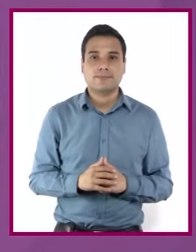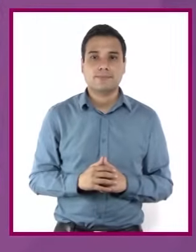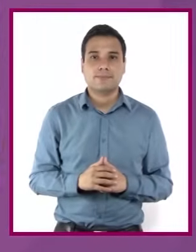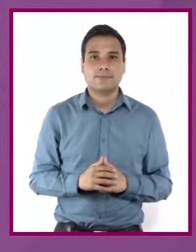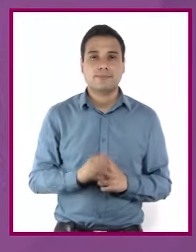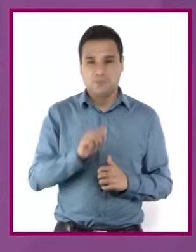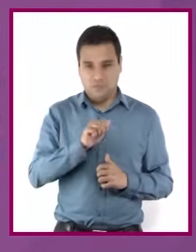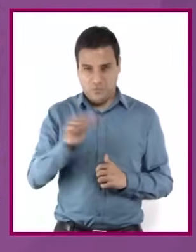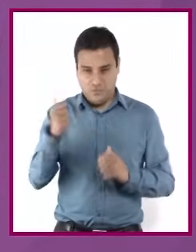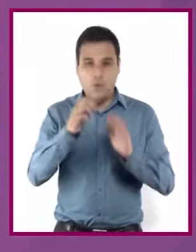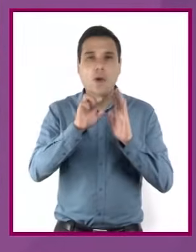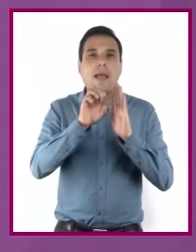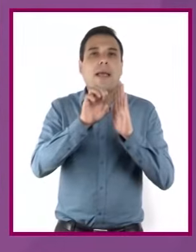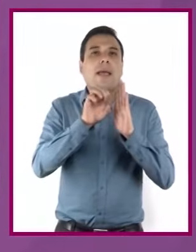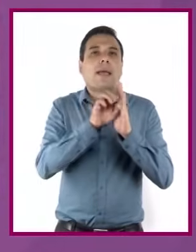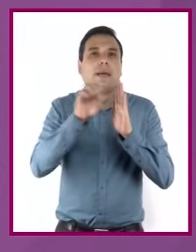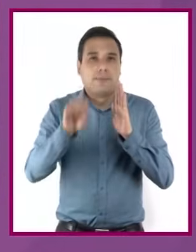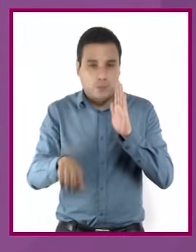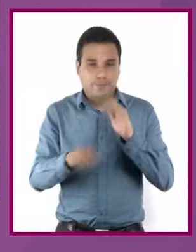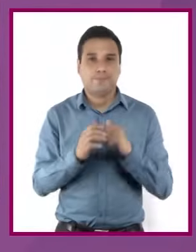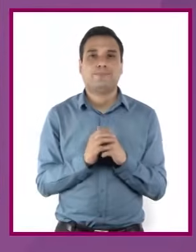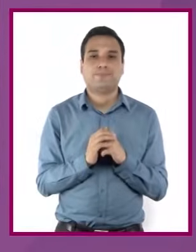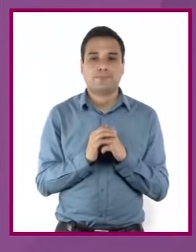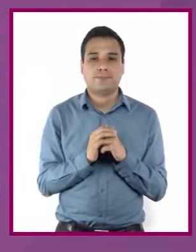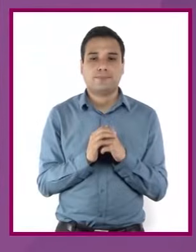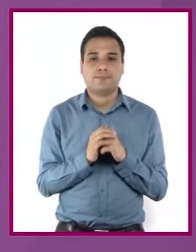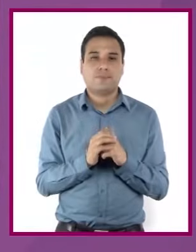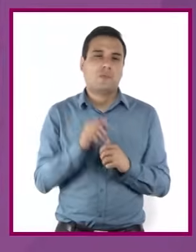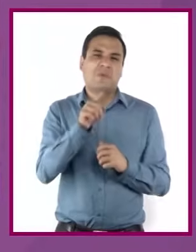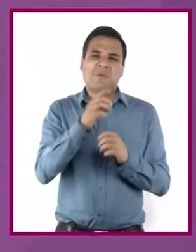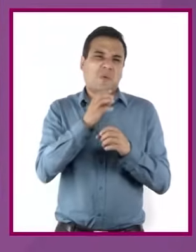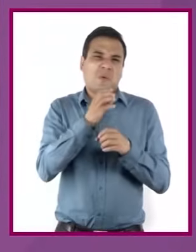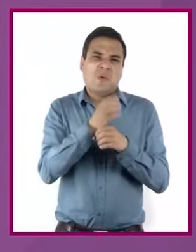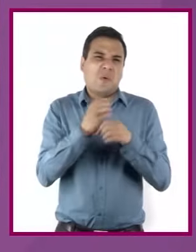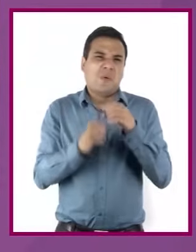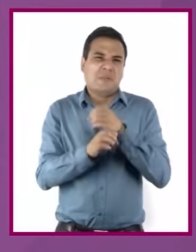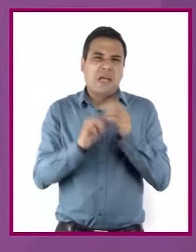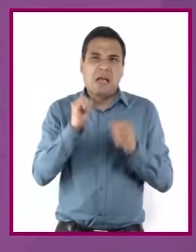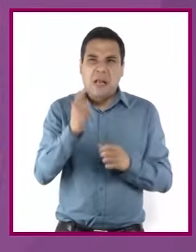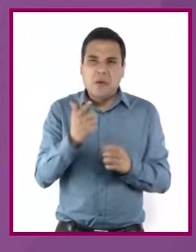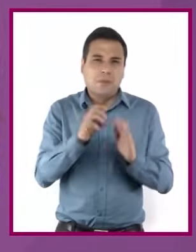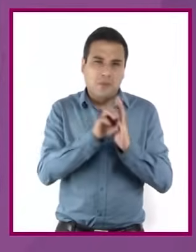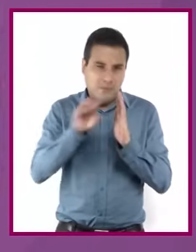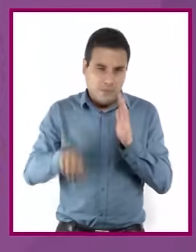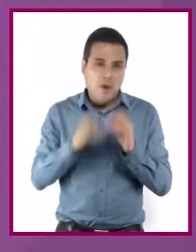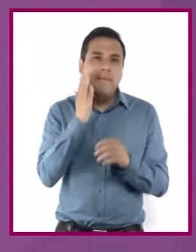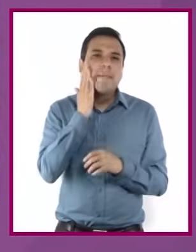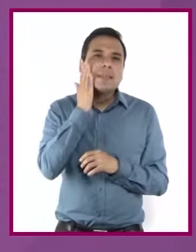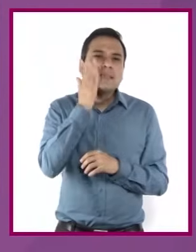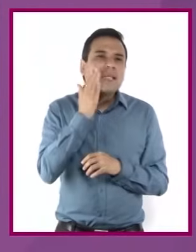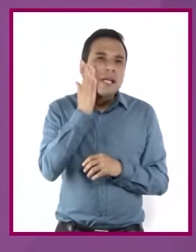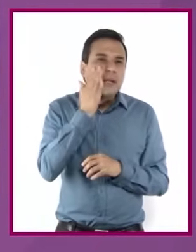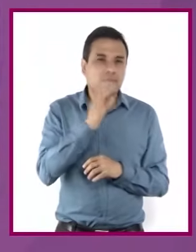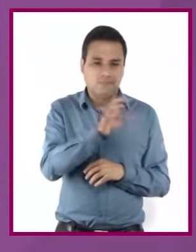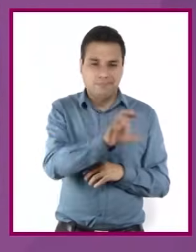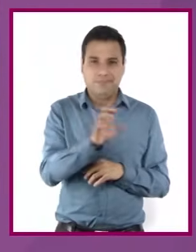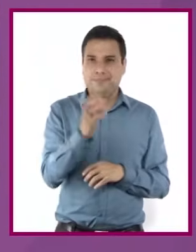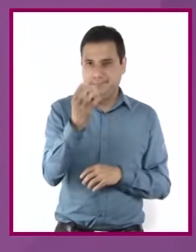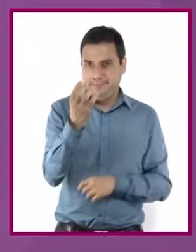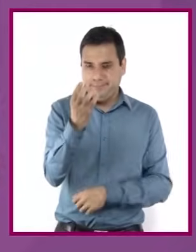Hagamos otro ejercicio. Tomemos un objeto cualquiera, por ejemplo, una manzana.